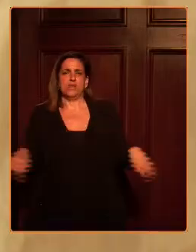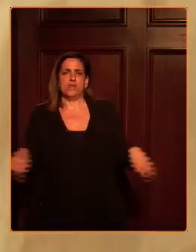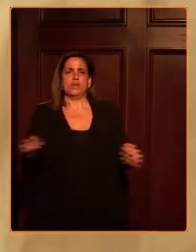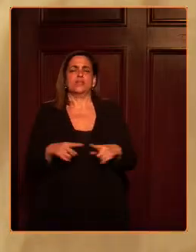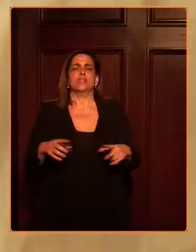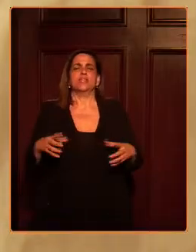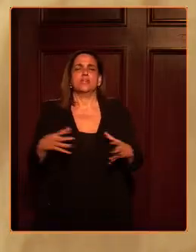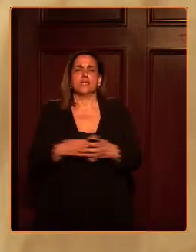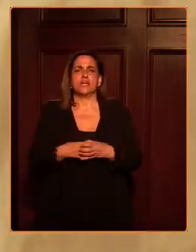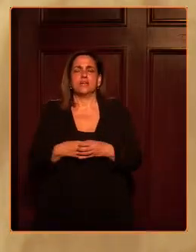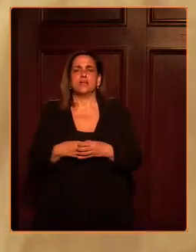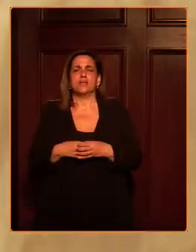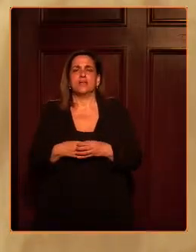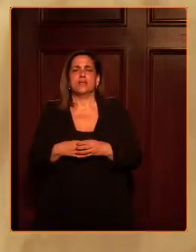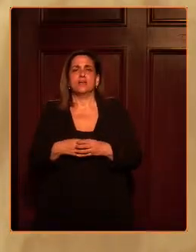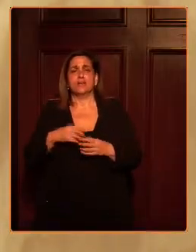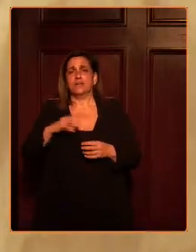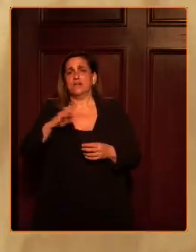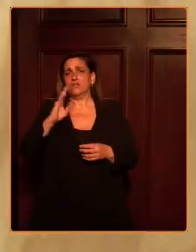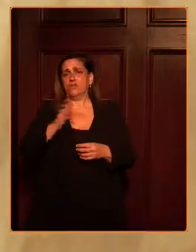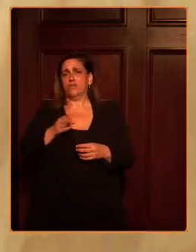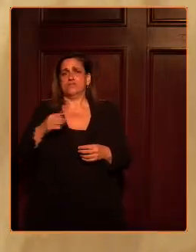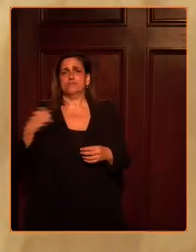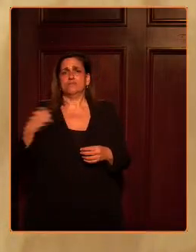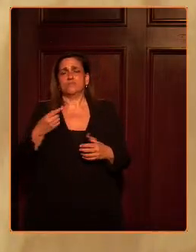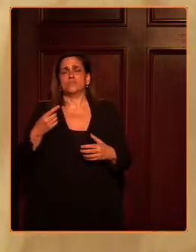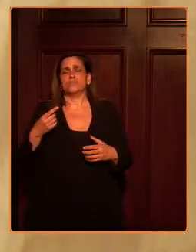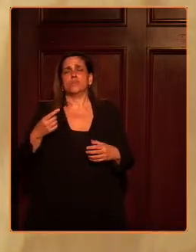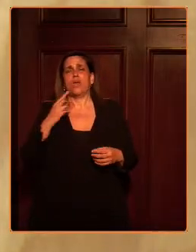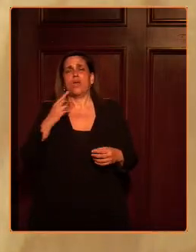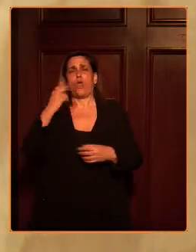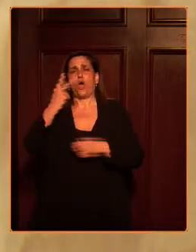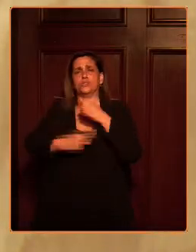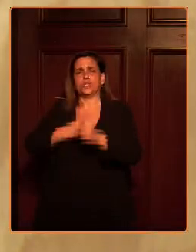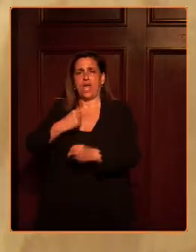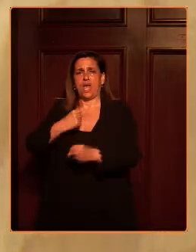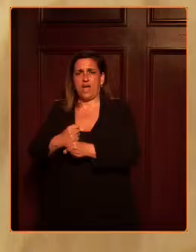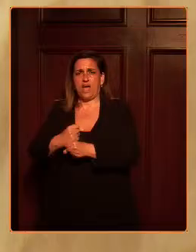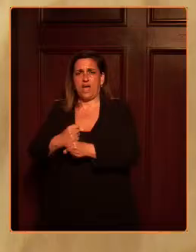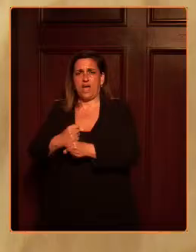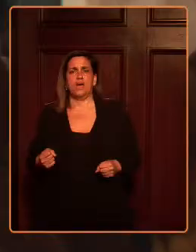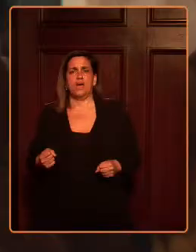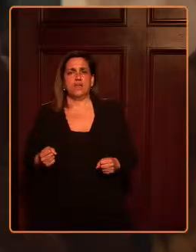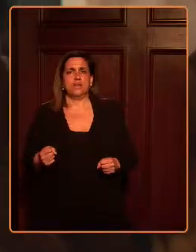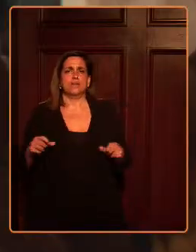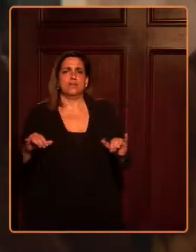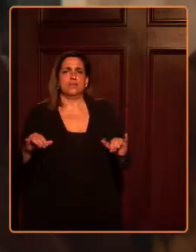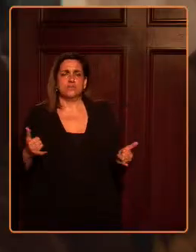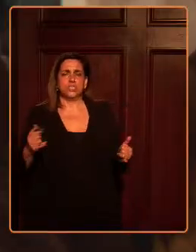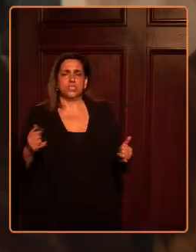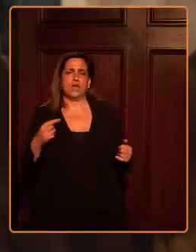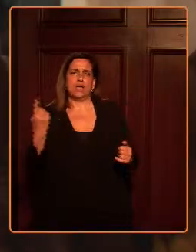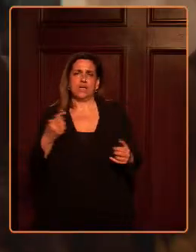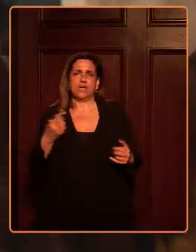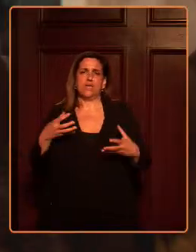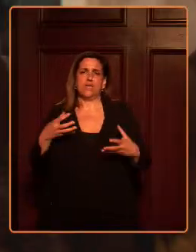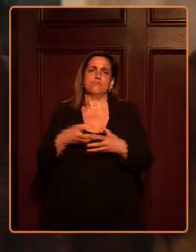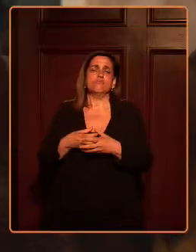evidencia, con la dificultad esta, ¿no?, de en 2 años, que en tiempos de la política son muy